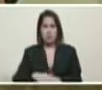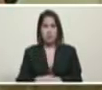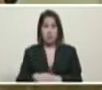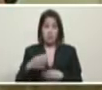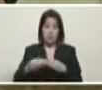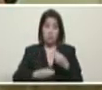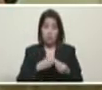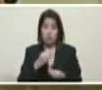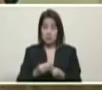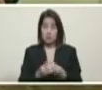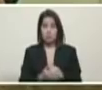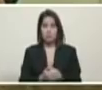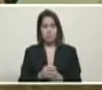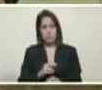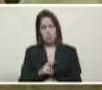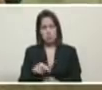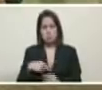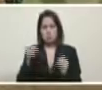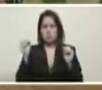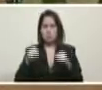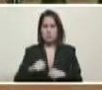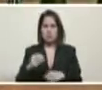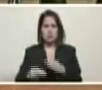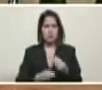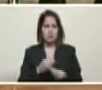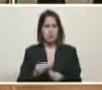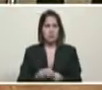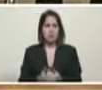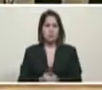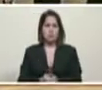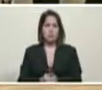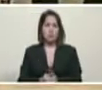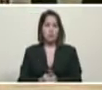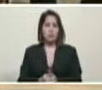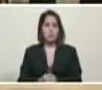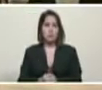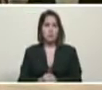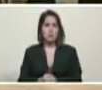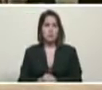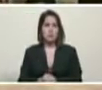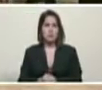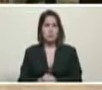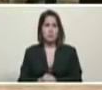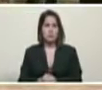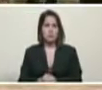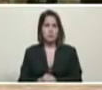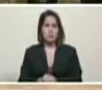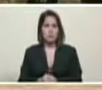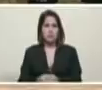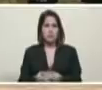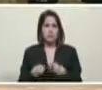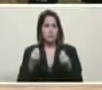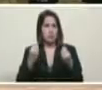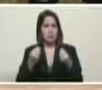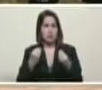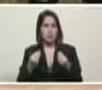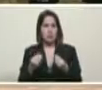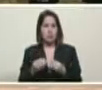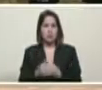hacerlo. Nosotros sí vamos a hacerlo. Colombia tiene abandonada desde hace décadas